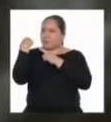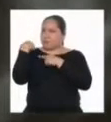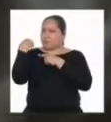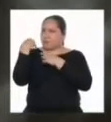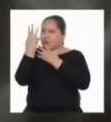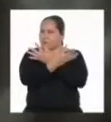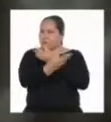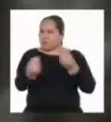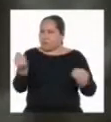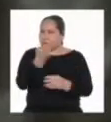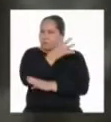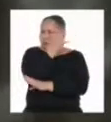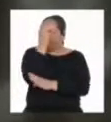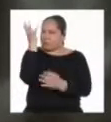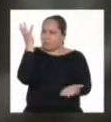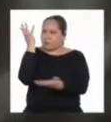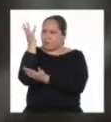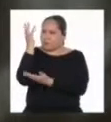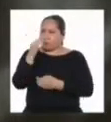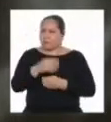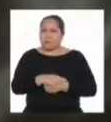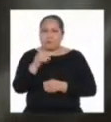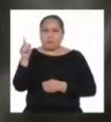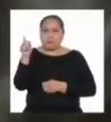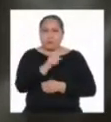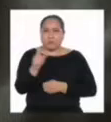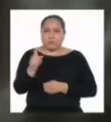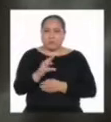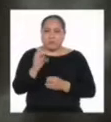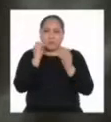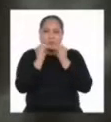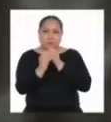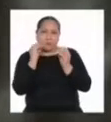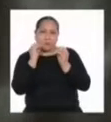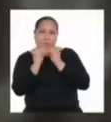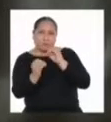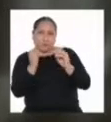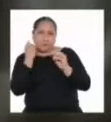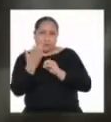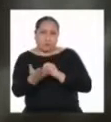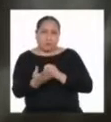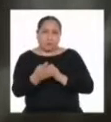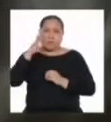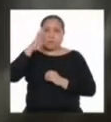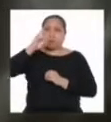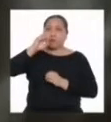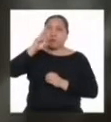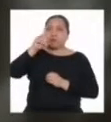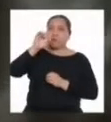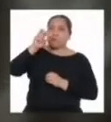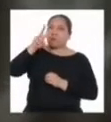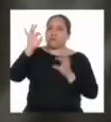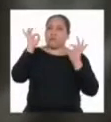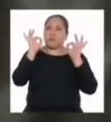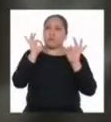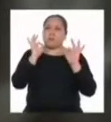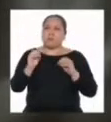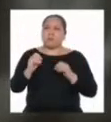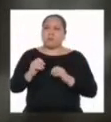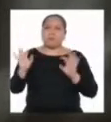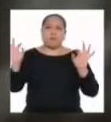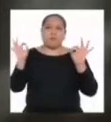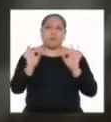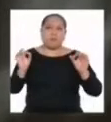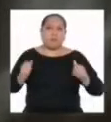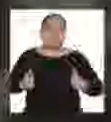la destrucción de nuestros hábitats. Si no tomamos algunas acciones, nuestra biodiversidad estará en peligro.